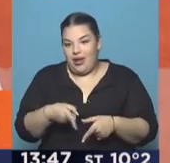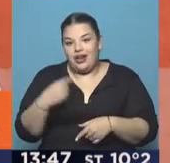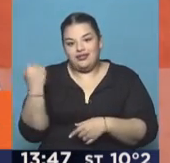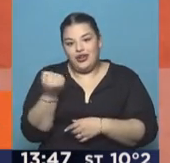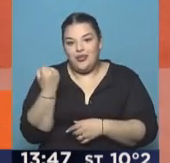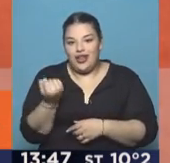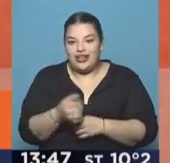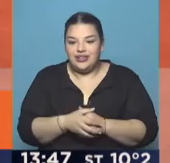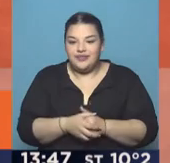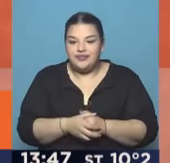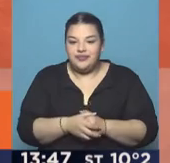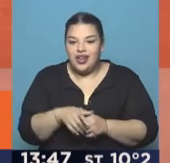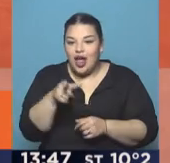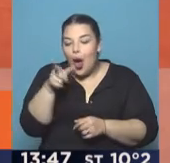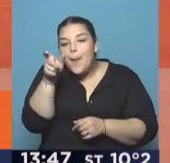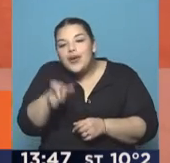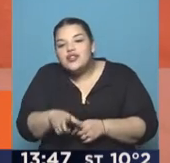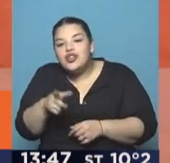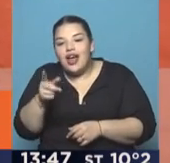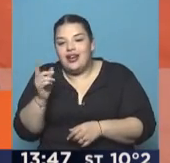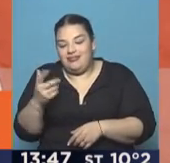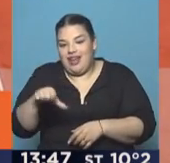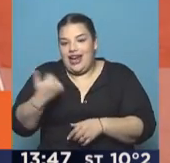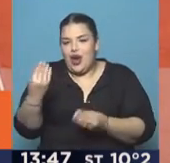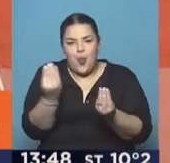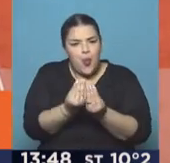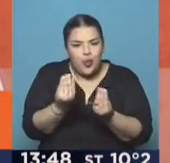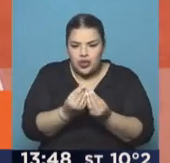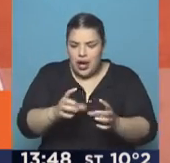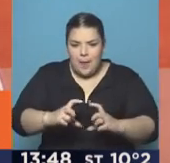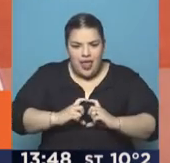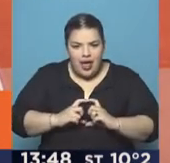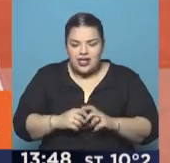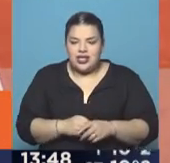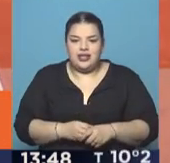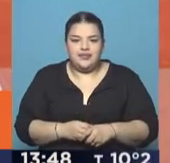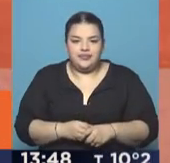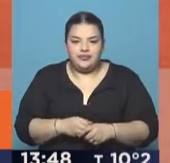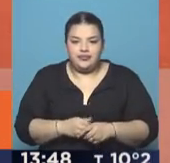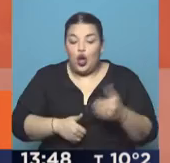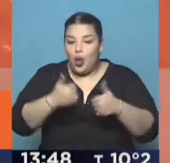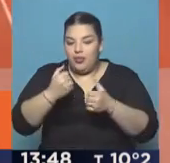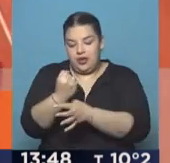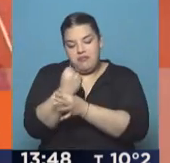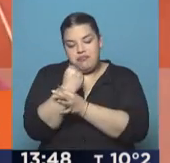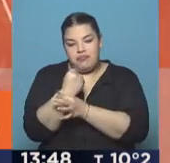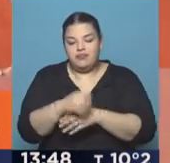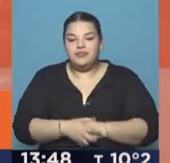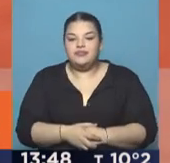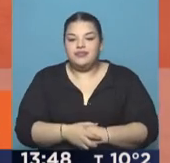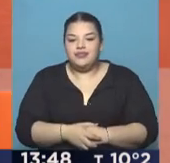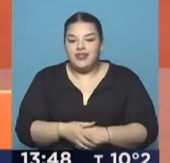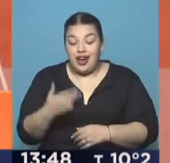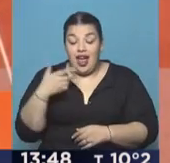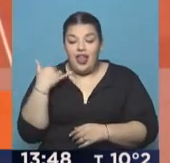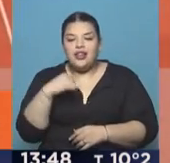ganado todo, que tiene millones de dólares, quieran estar, es un ejemplo. Y te voy a decir algo, un profe me lo